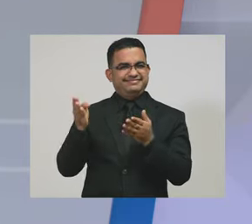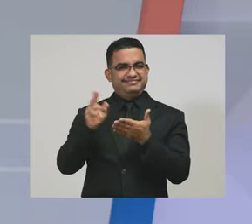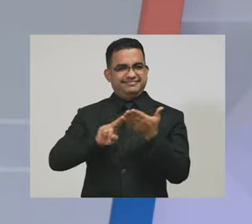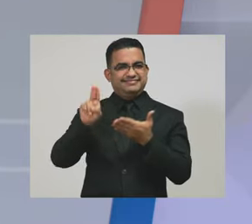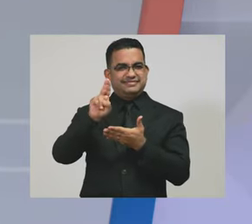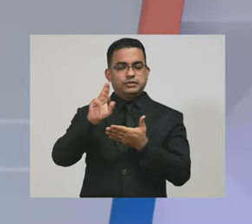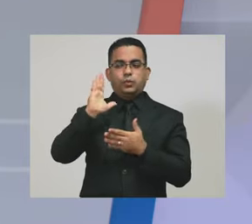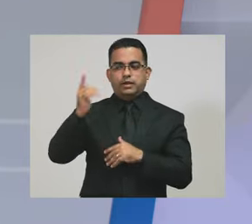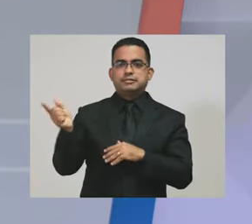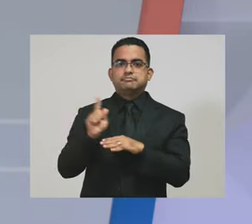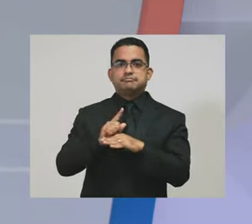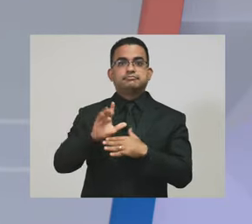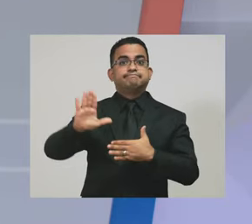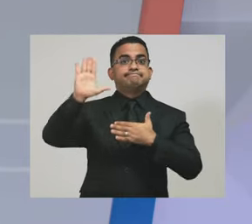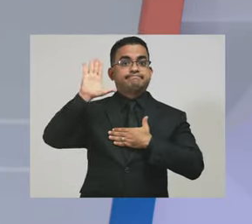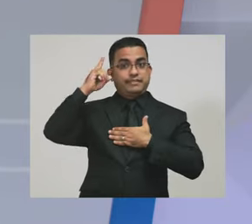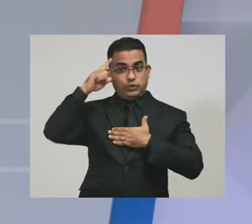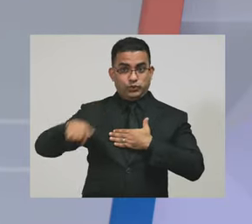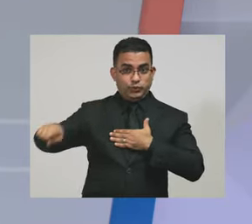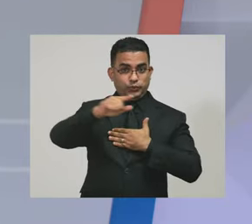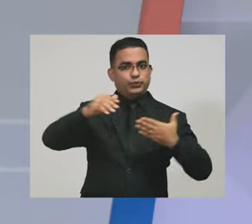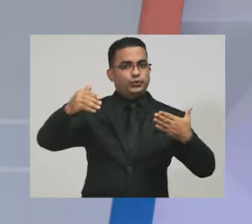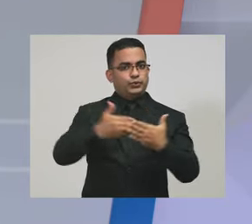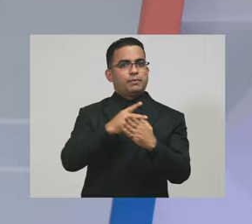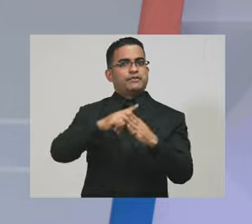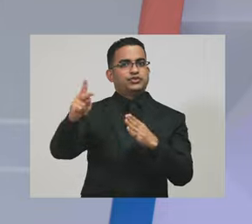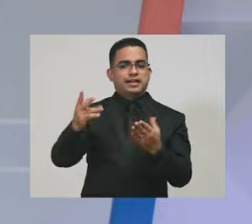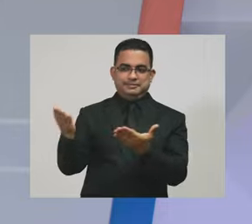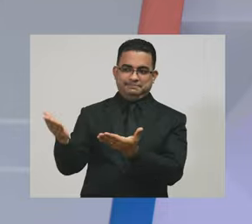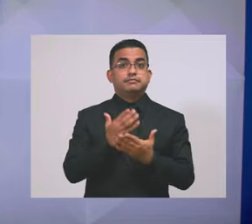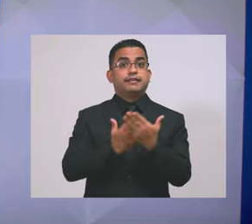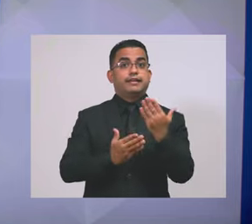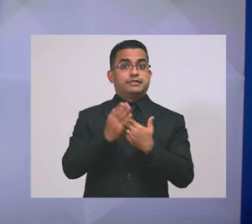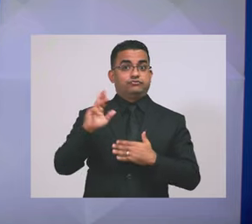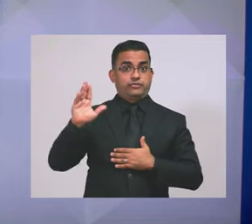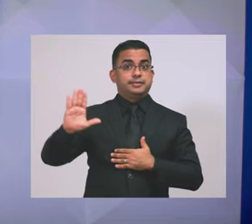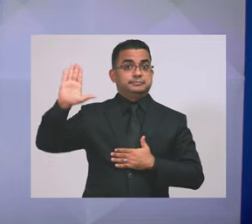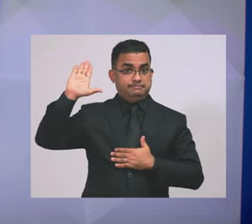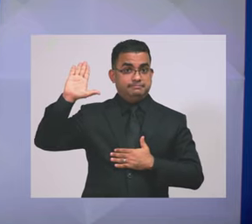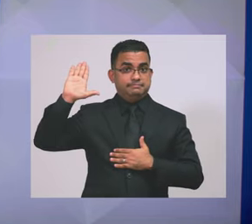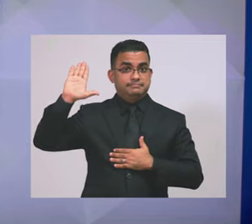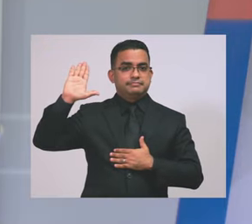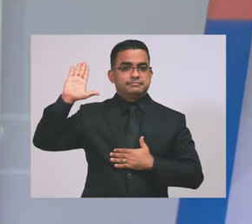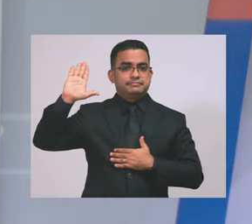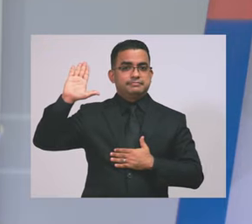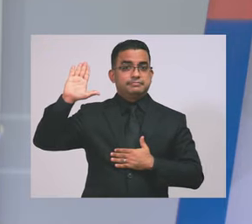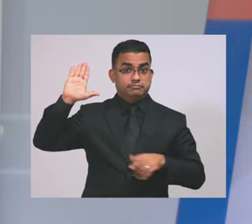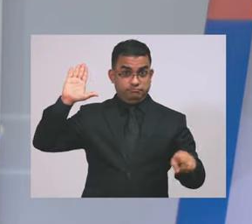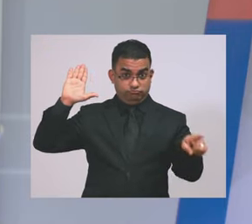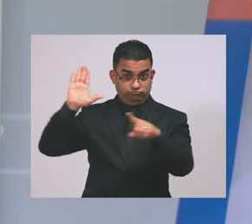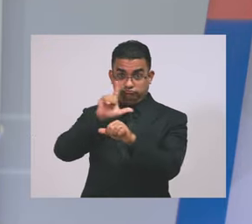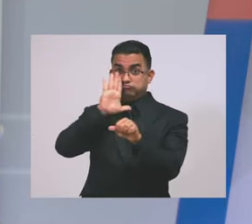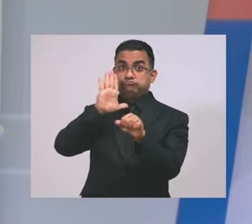procede en estos momentos a tomar el juramento de los nuevos profesionales levanten su mano derecha